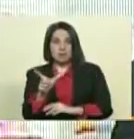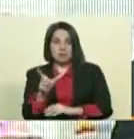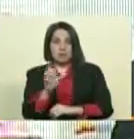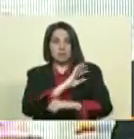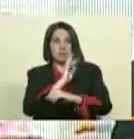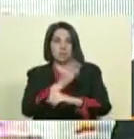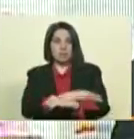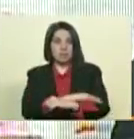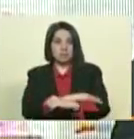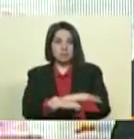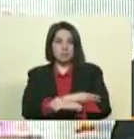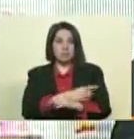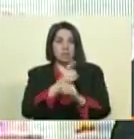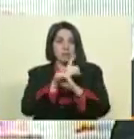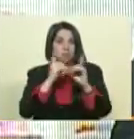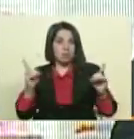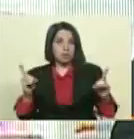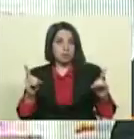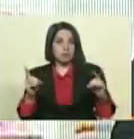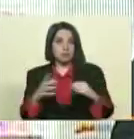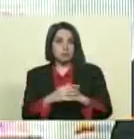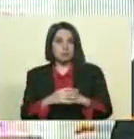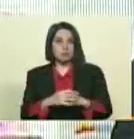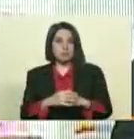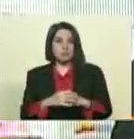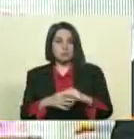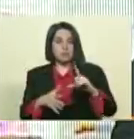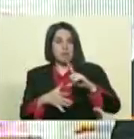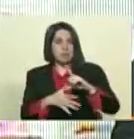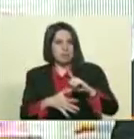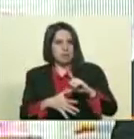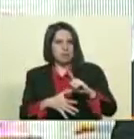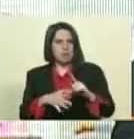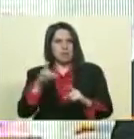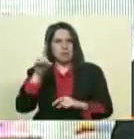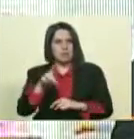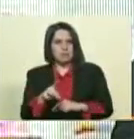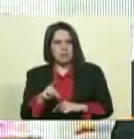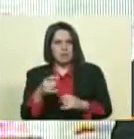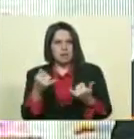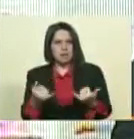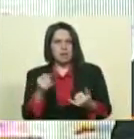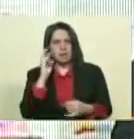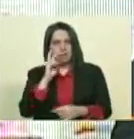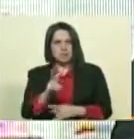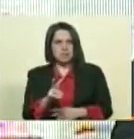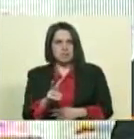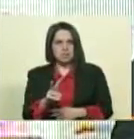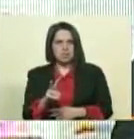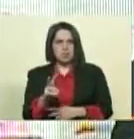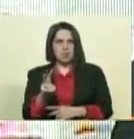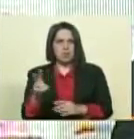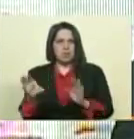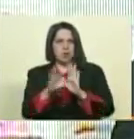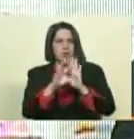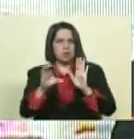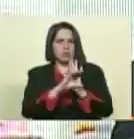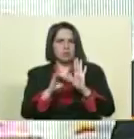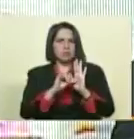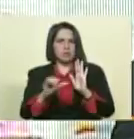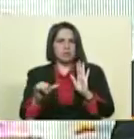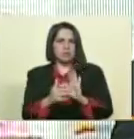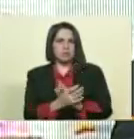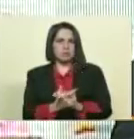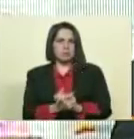poderoso partido, el más democrático de América Latina y el Caribe, y además desde la visión de los constituyentes,